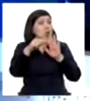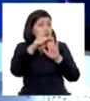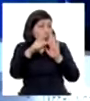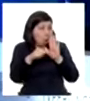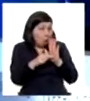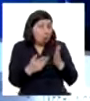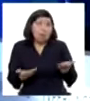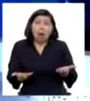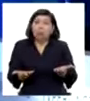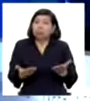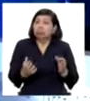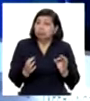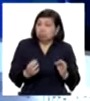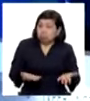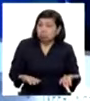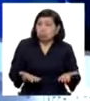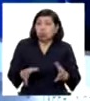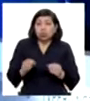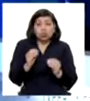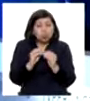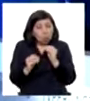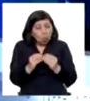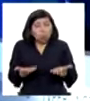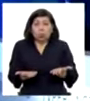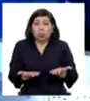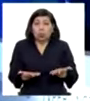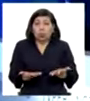normativa, regulatoria, solución